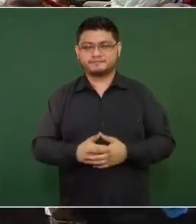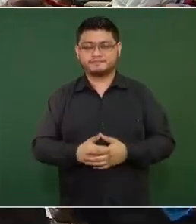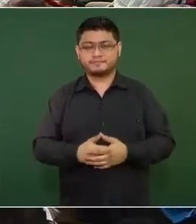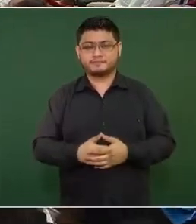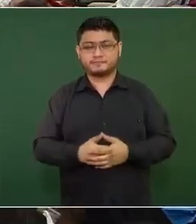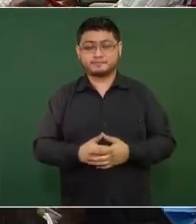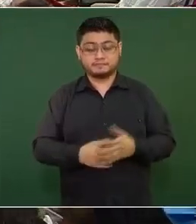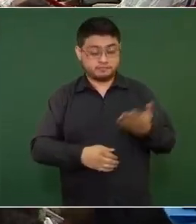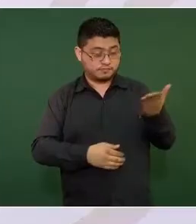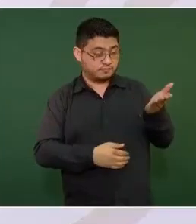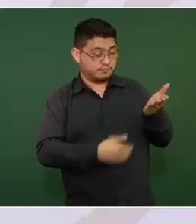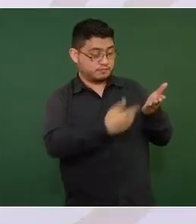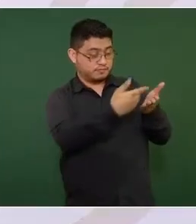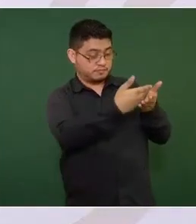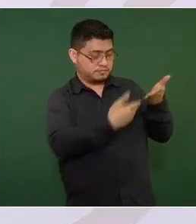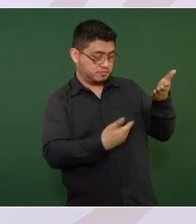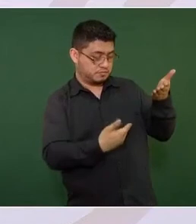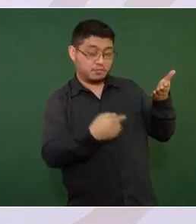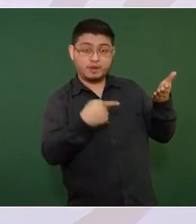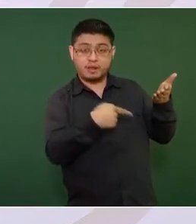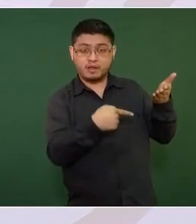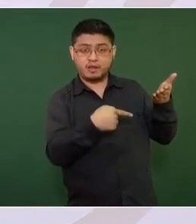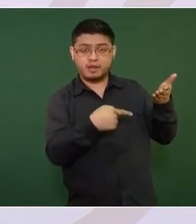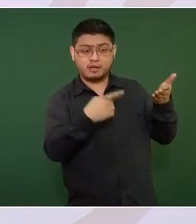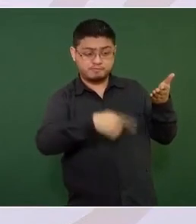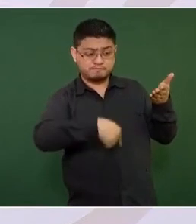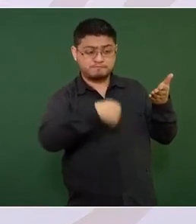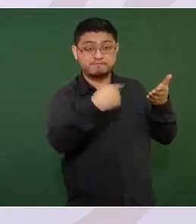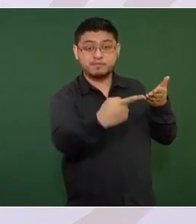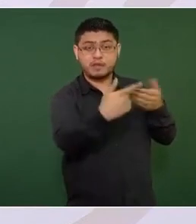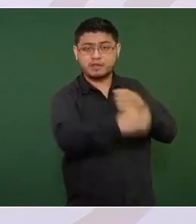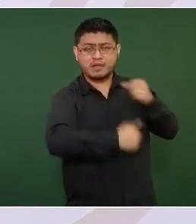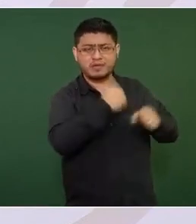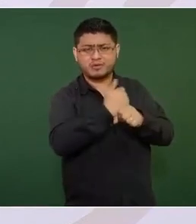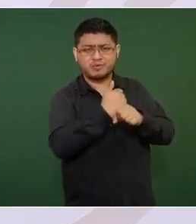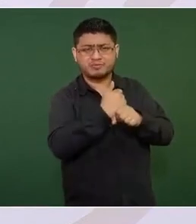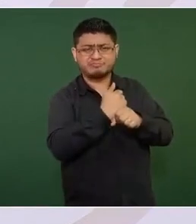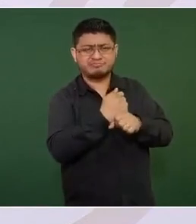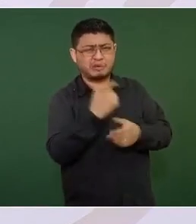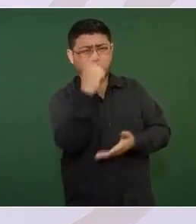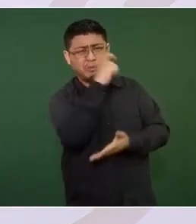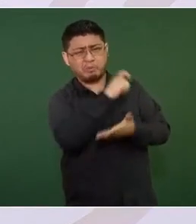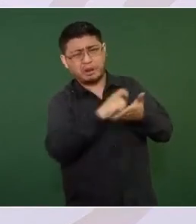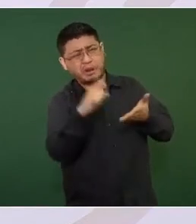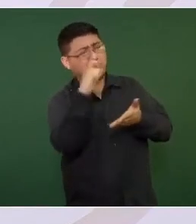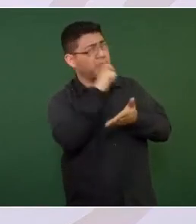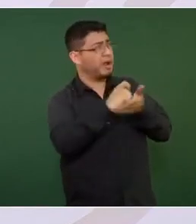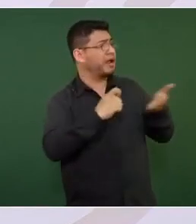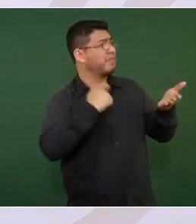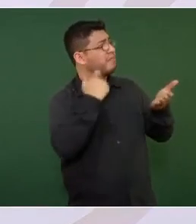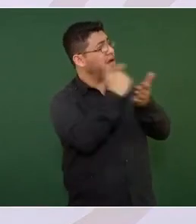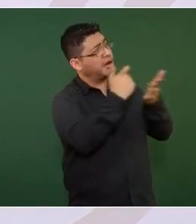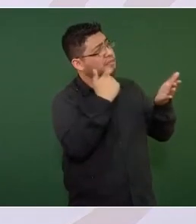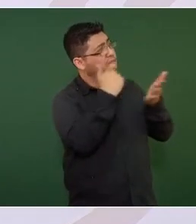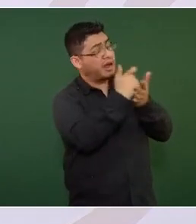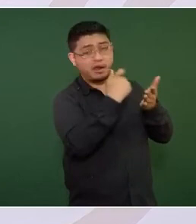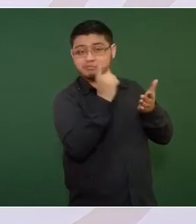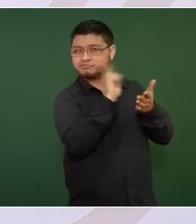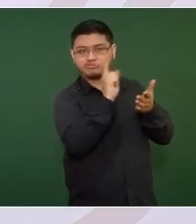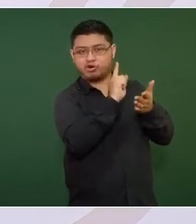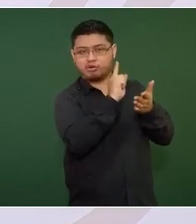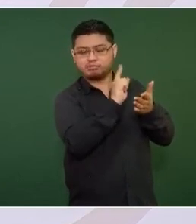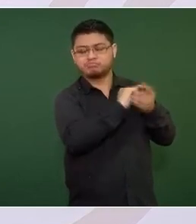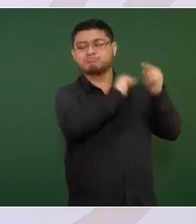El plan es que el año próximo no compremos gasolinas ni diésel en el extranjero y que